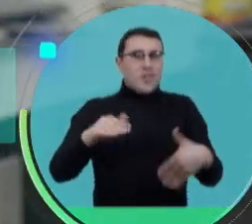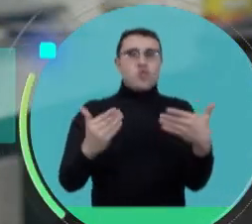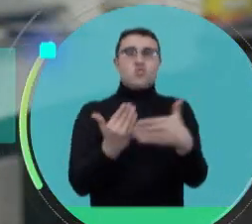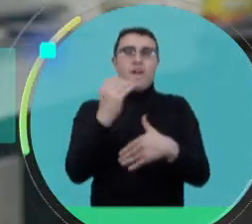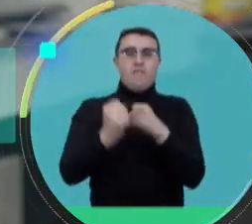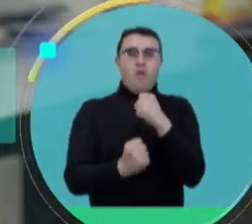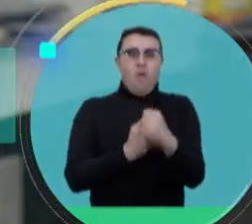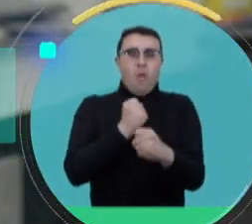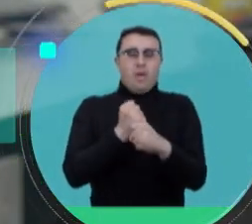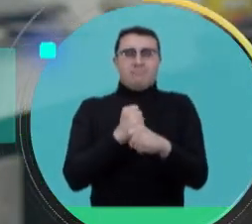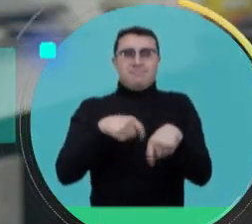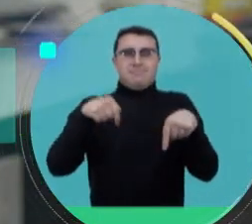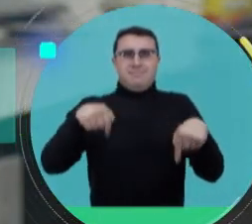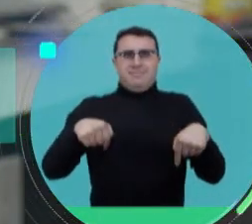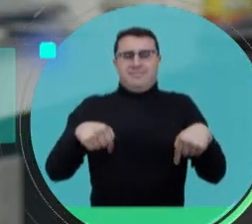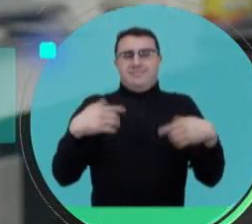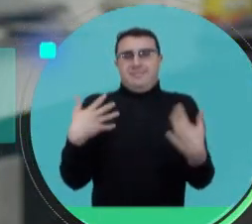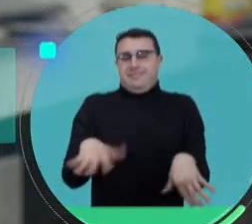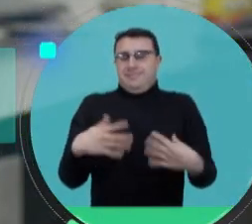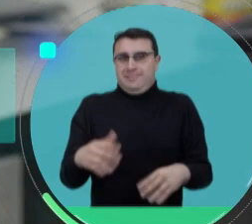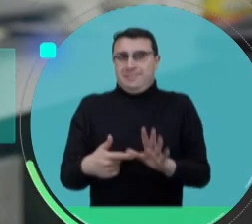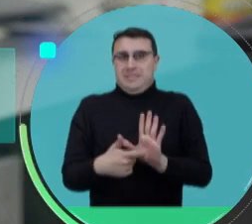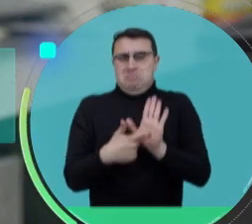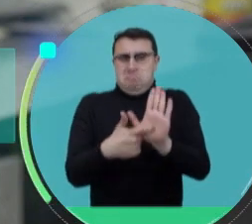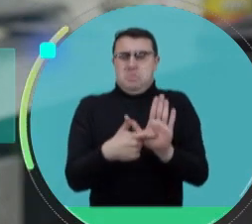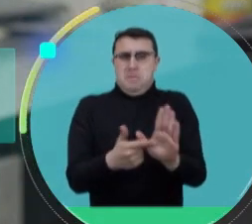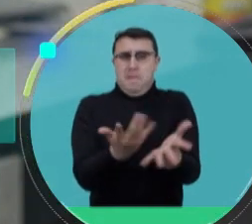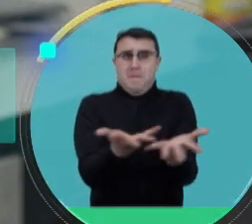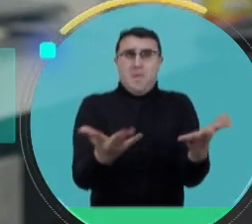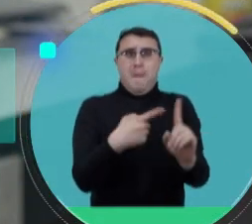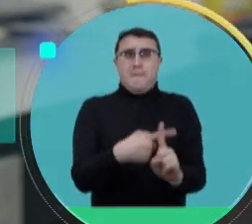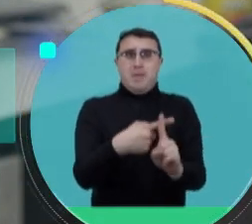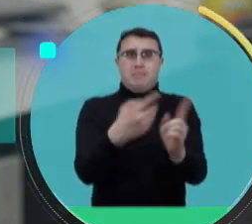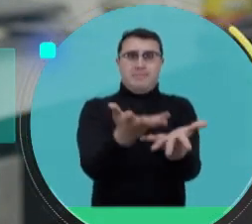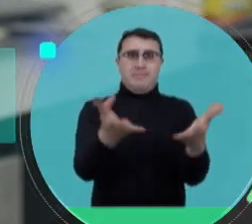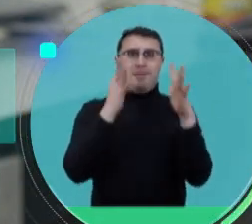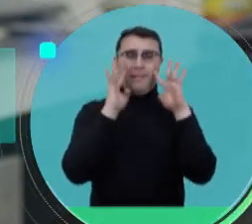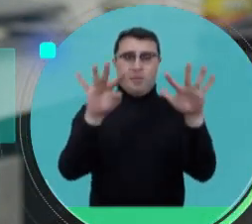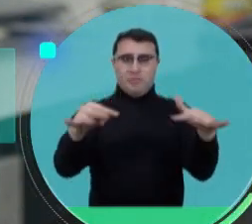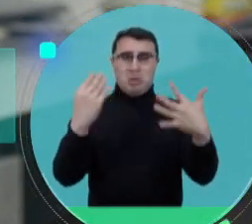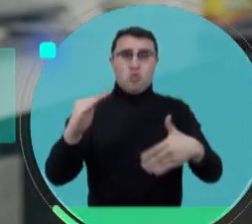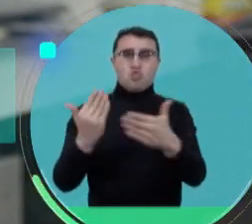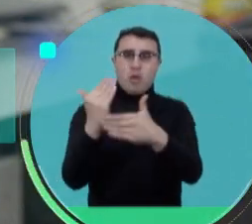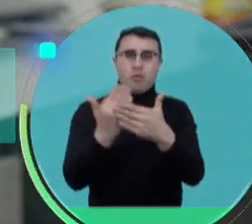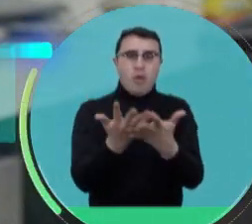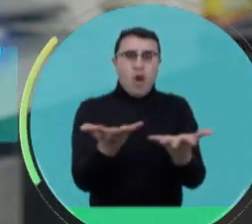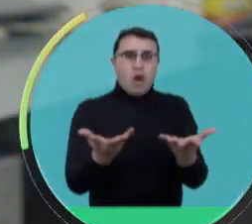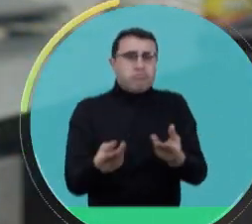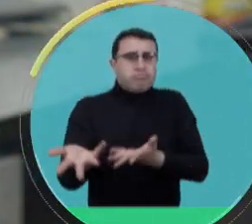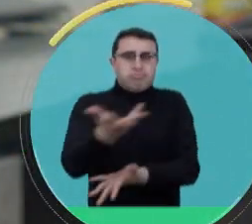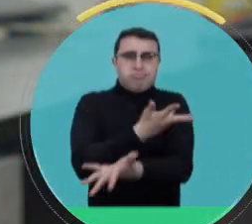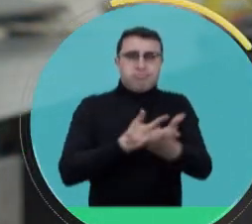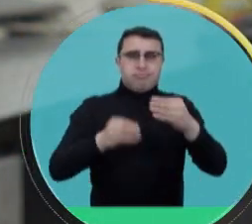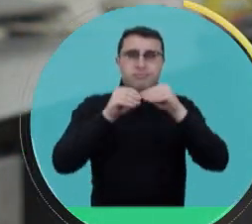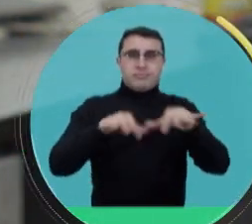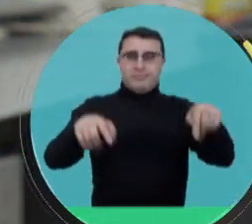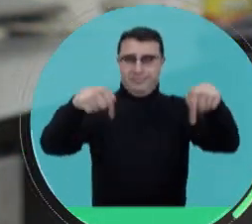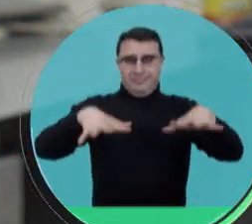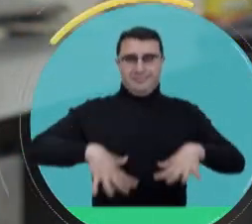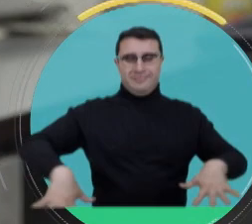estar de nuevo por aquí contigo este nuevo año que viene cargado de un montón de pues cosas buenas para la audiencia